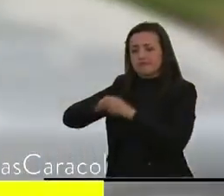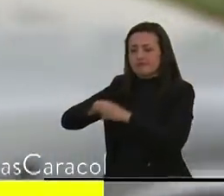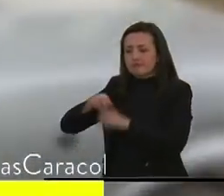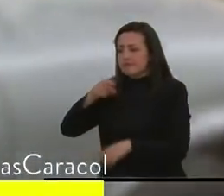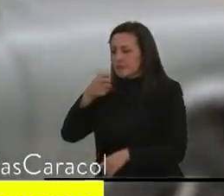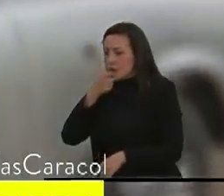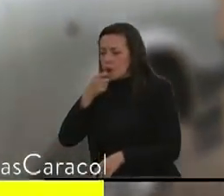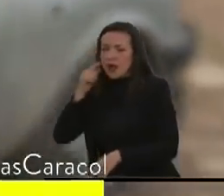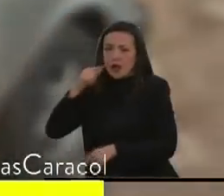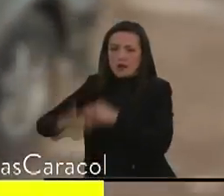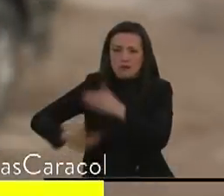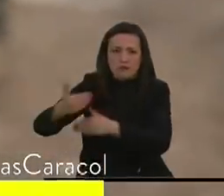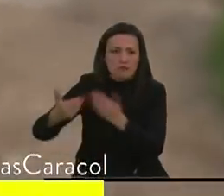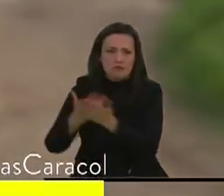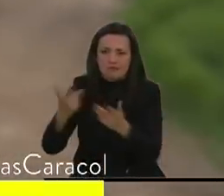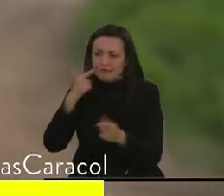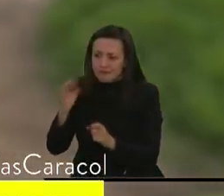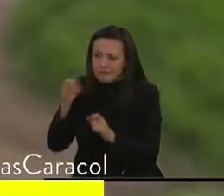que